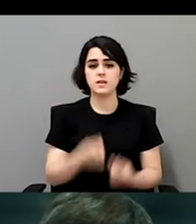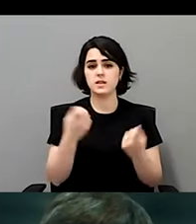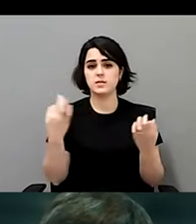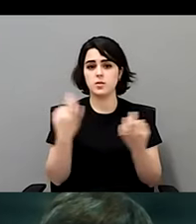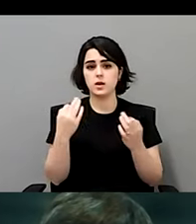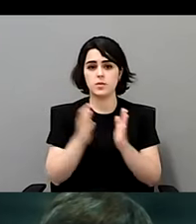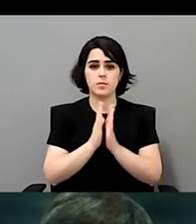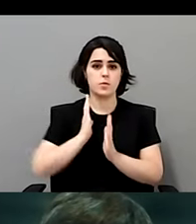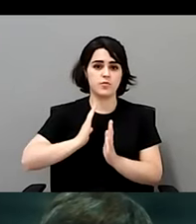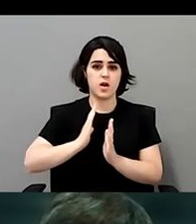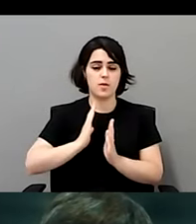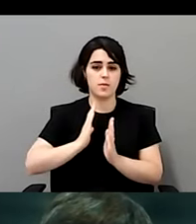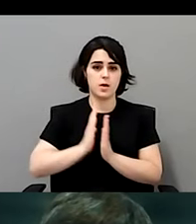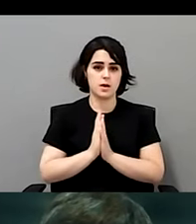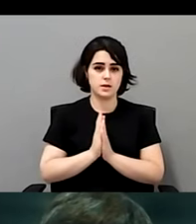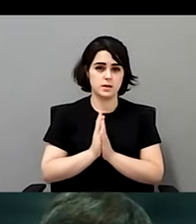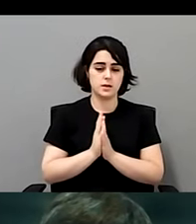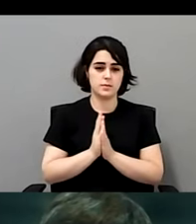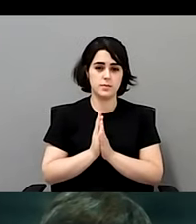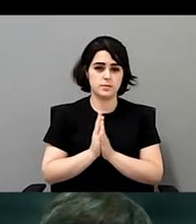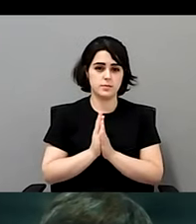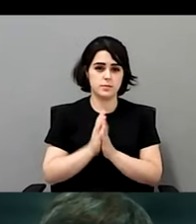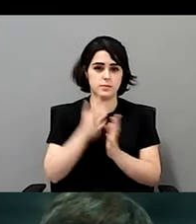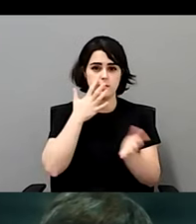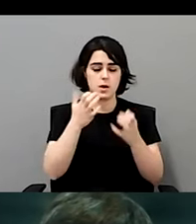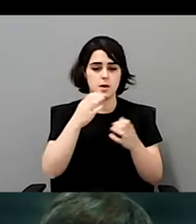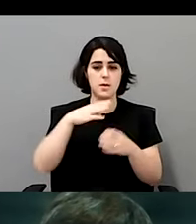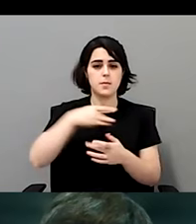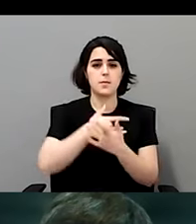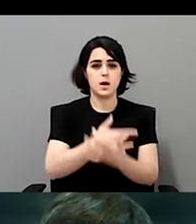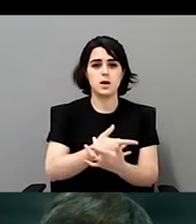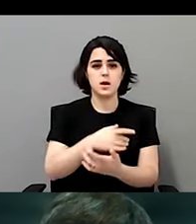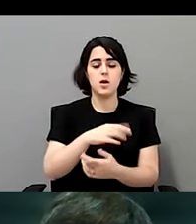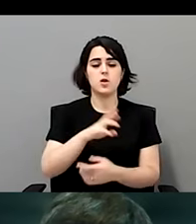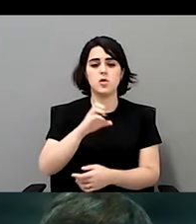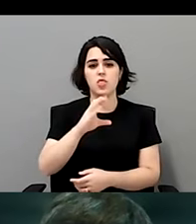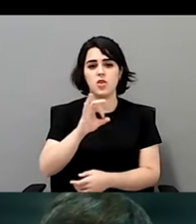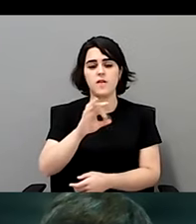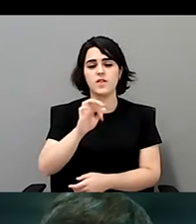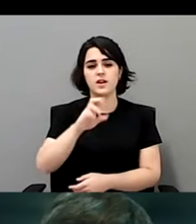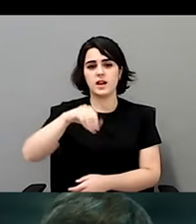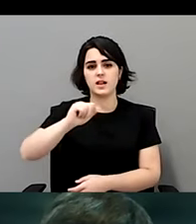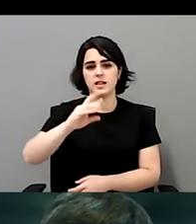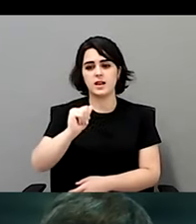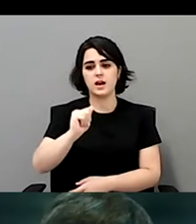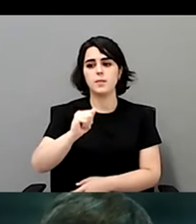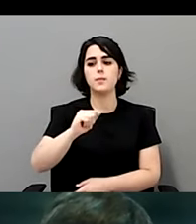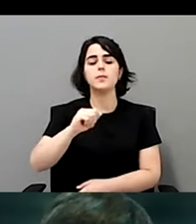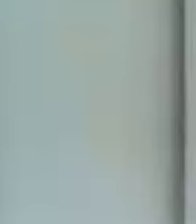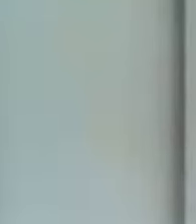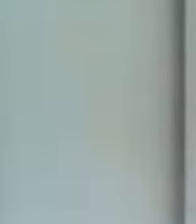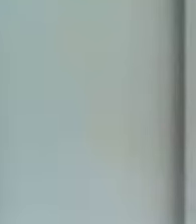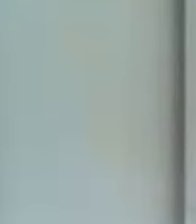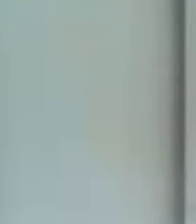por favor, que nos destaquéis a María, Rocío, Fernanda y a mí, porque se ha puesto un fondo.